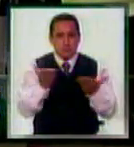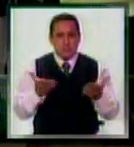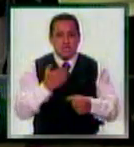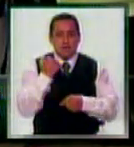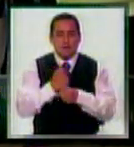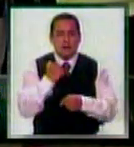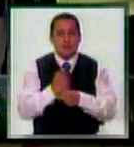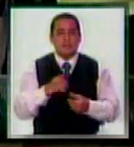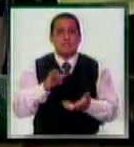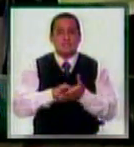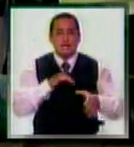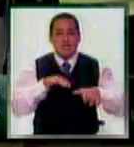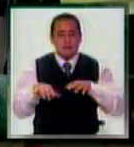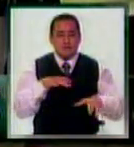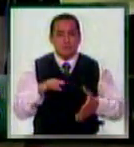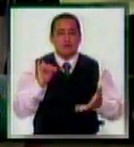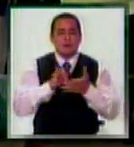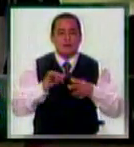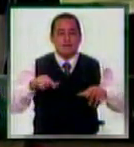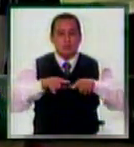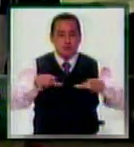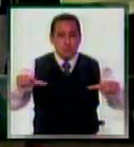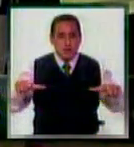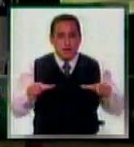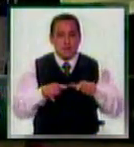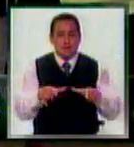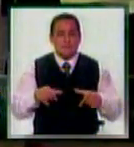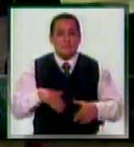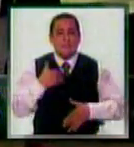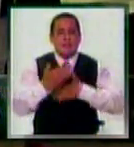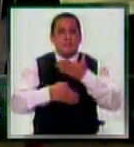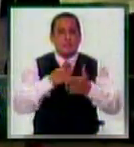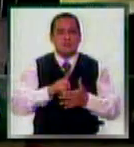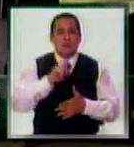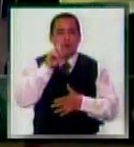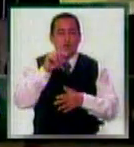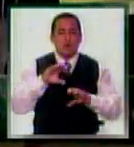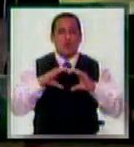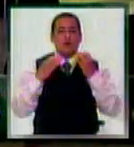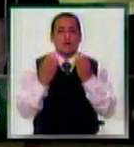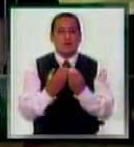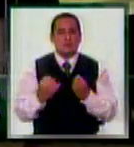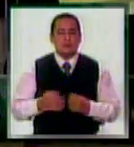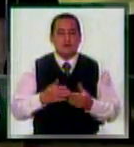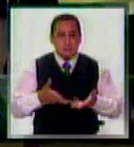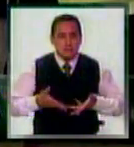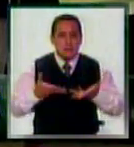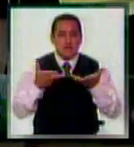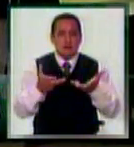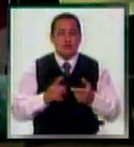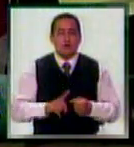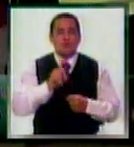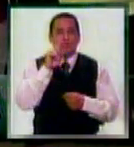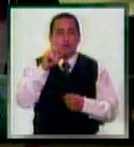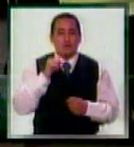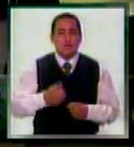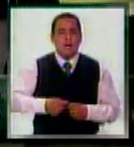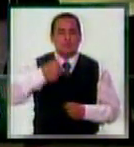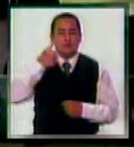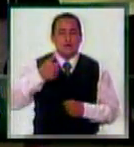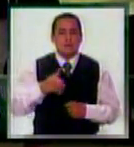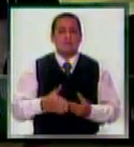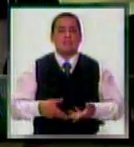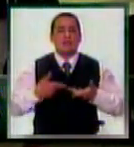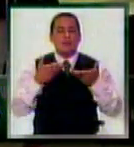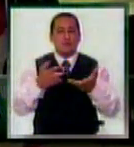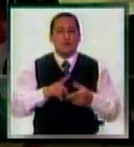trabajar. Si logramos que de Lucanamarca salga un congresista, salga una autoridad,